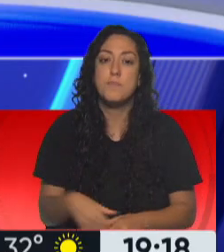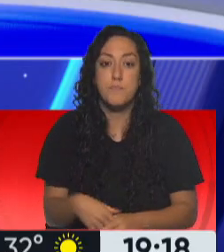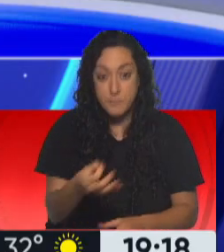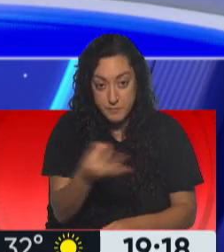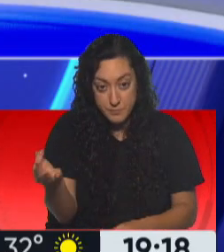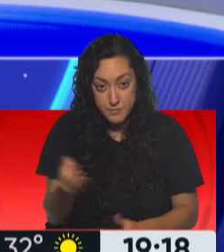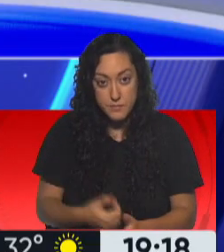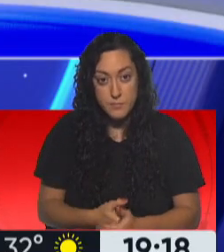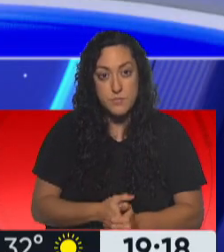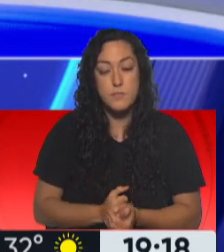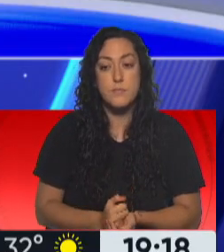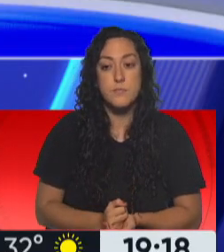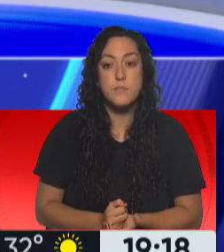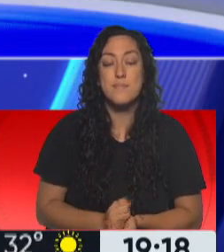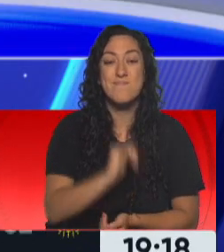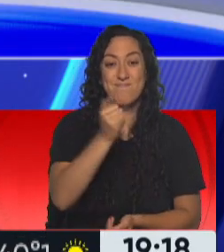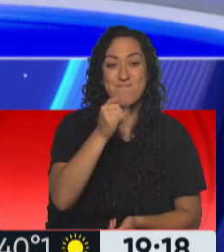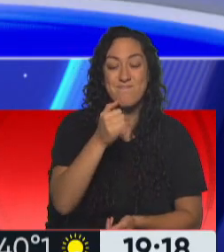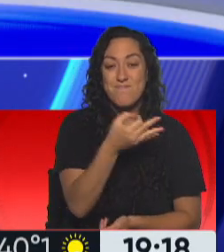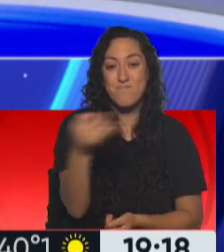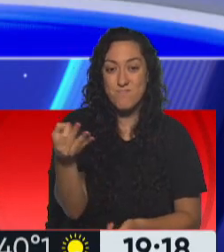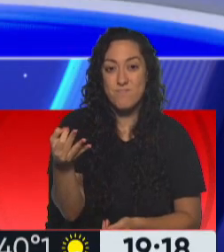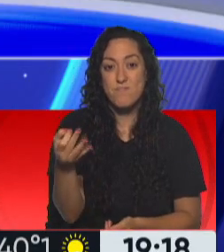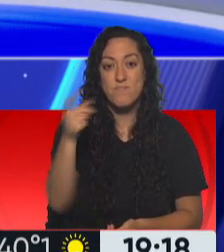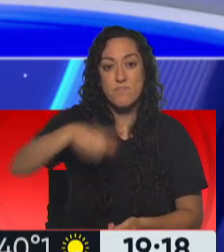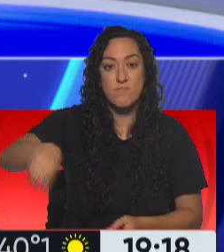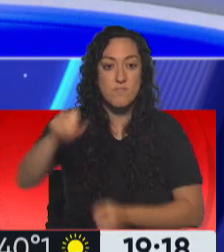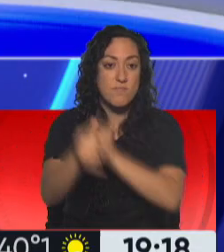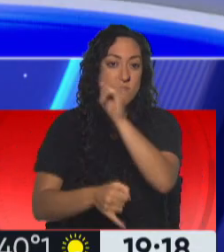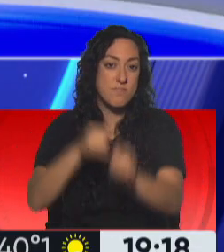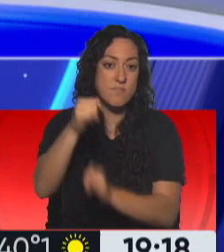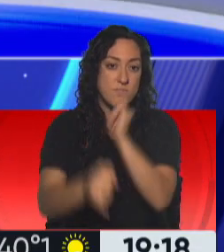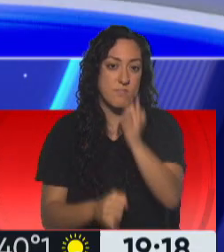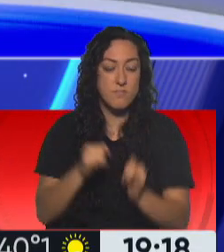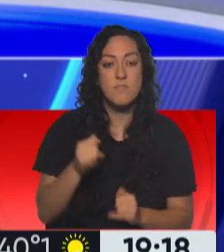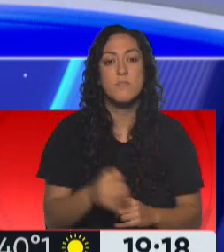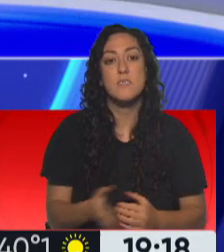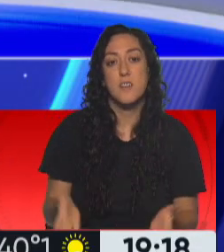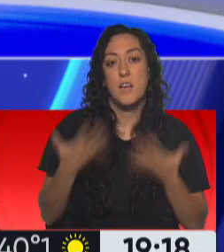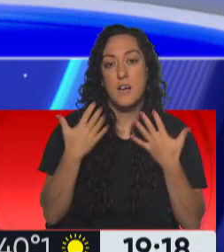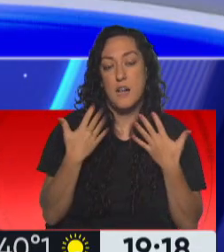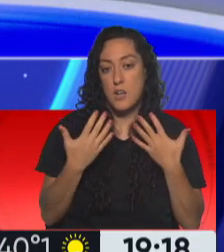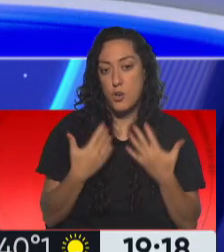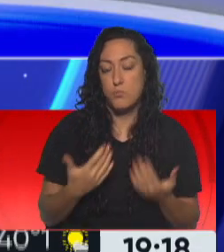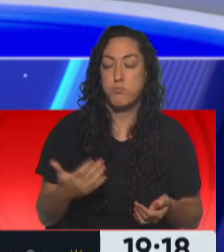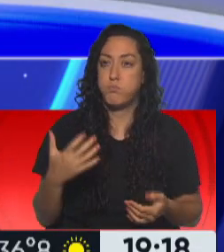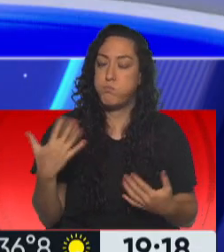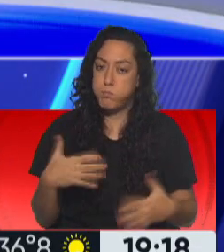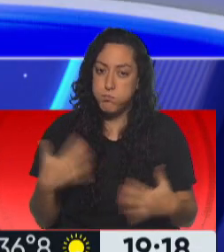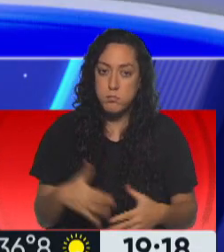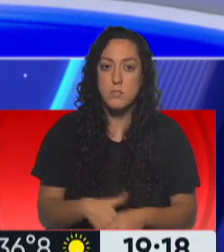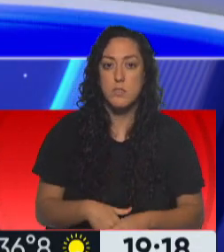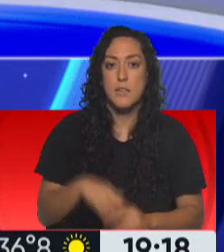Alfredo? Así es, como ustedes lo están contando. El calor sigue siendo intenso, yo no sé